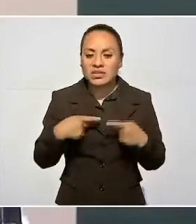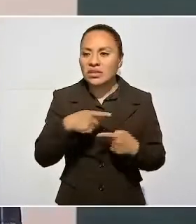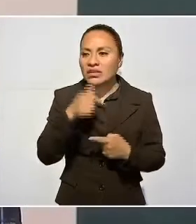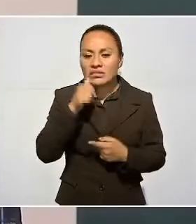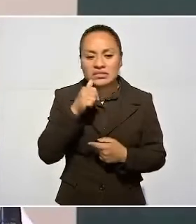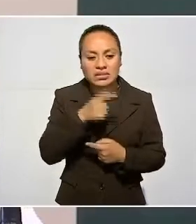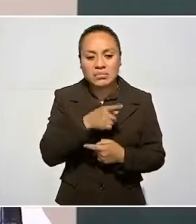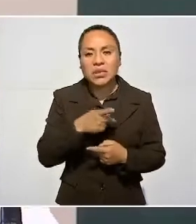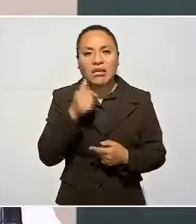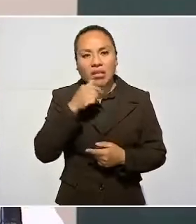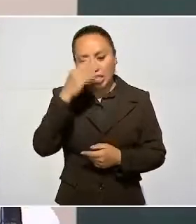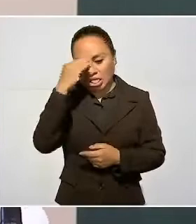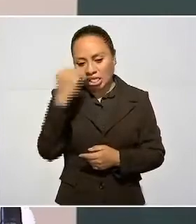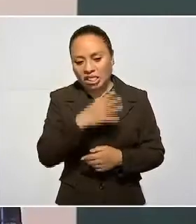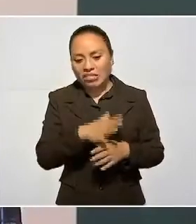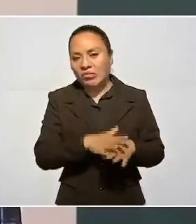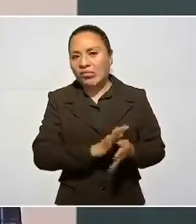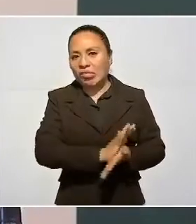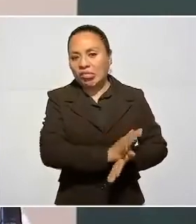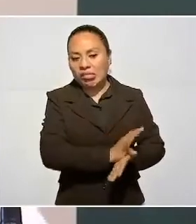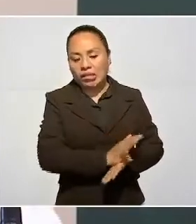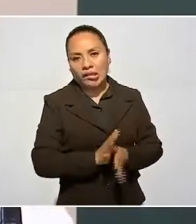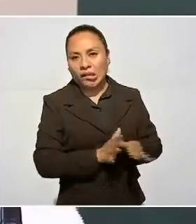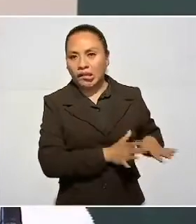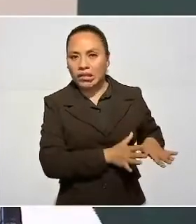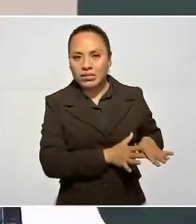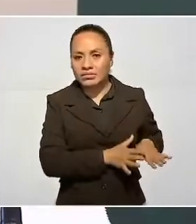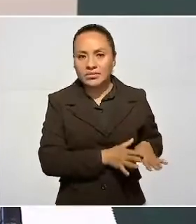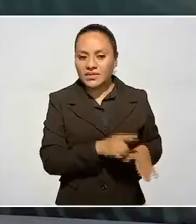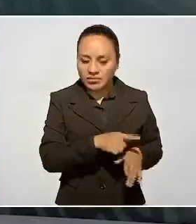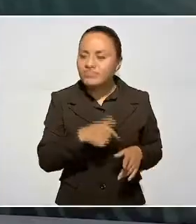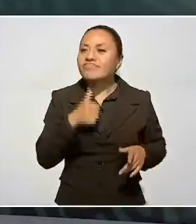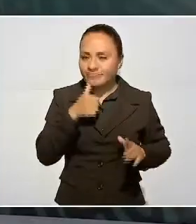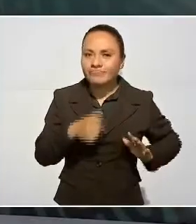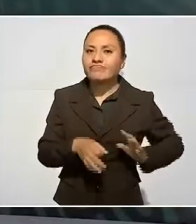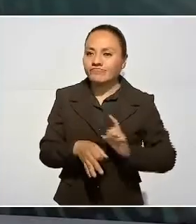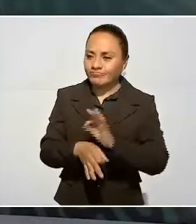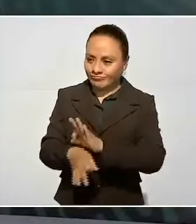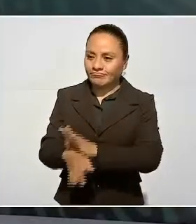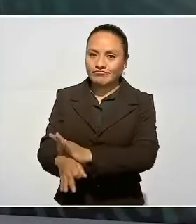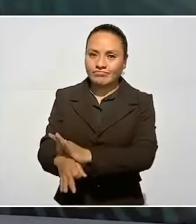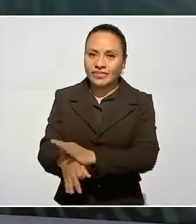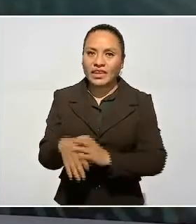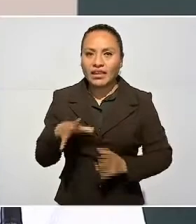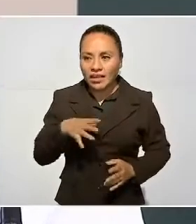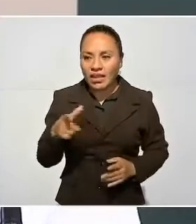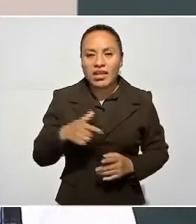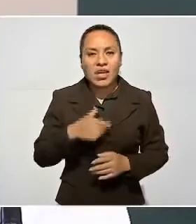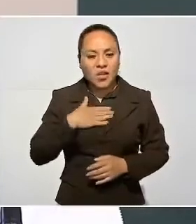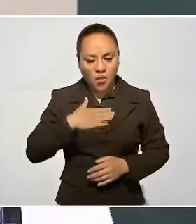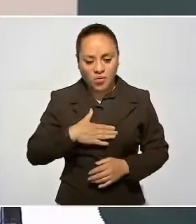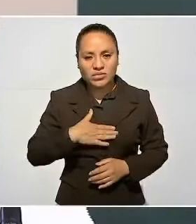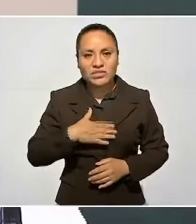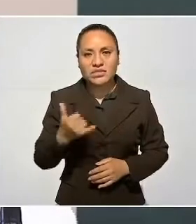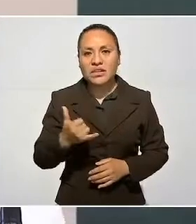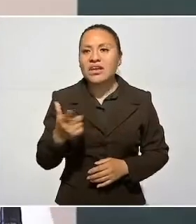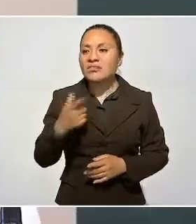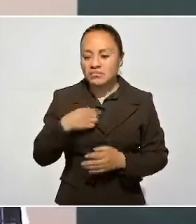olvidados y excluidos. Y lo que es más importante, de su lado está la justicia y la